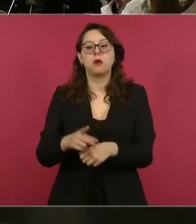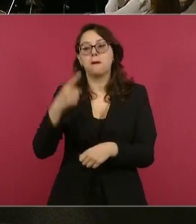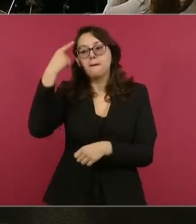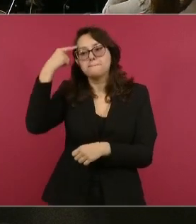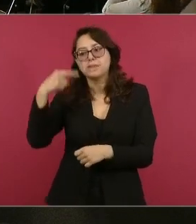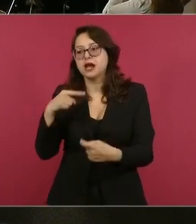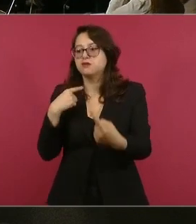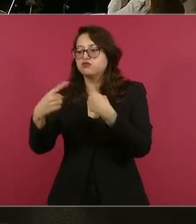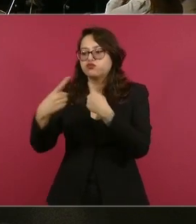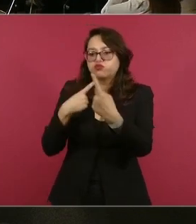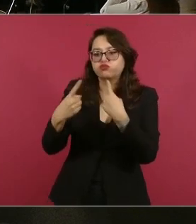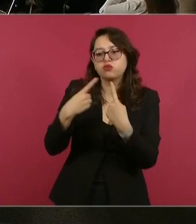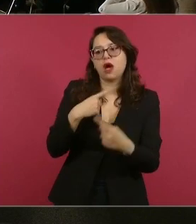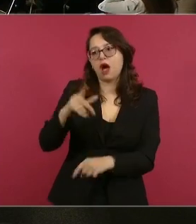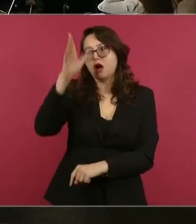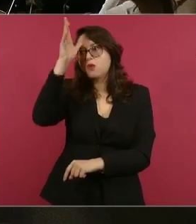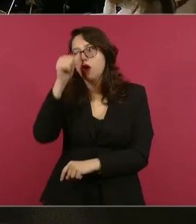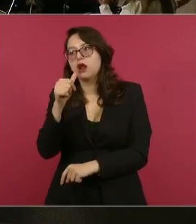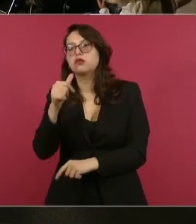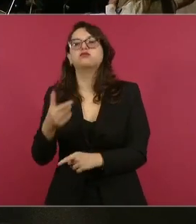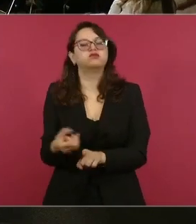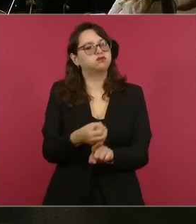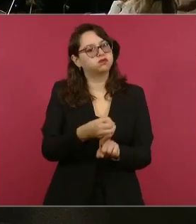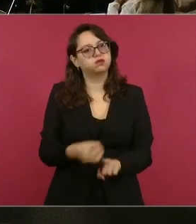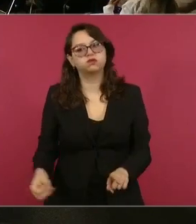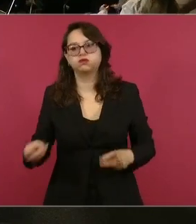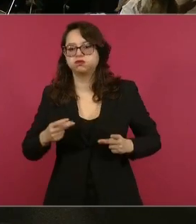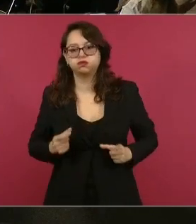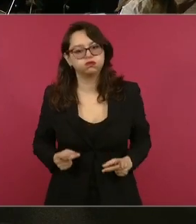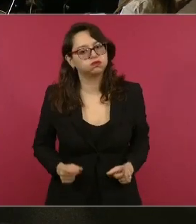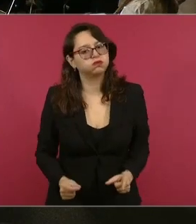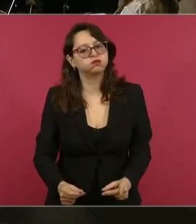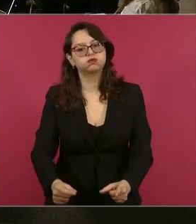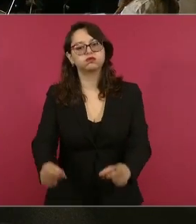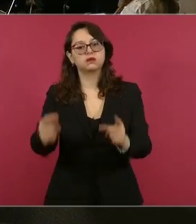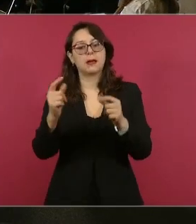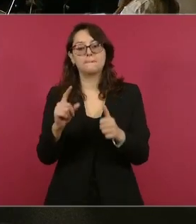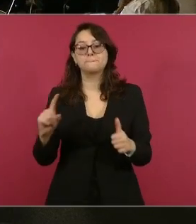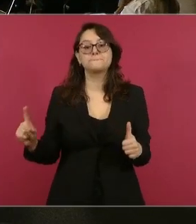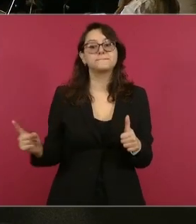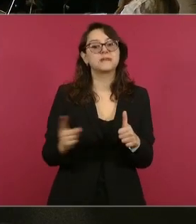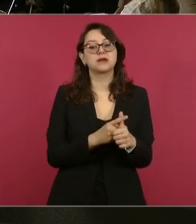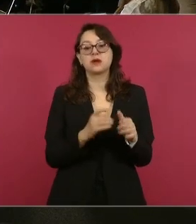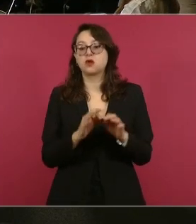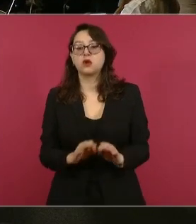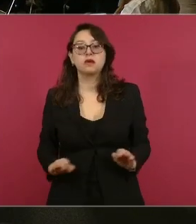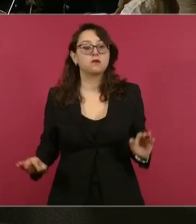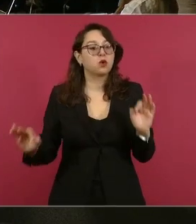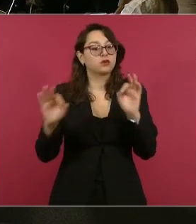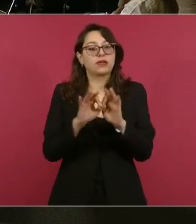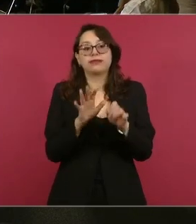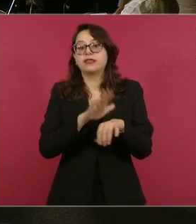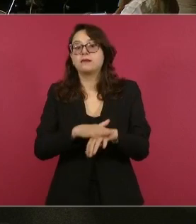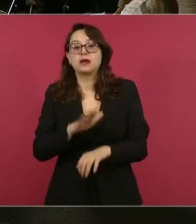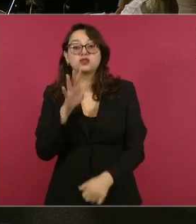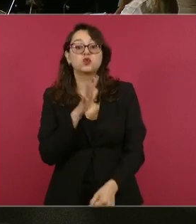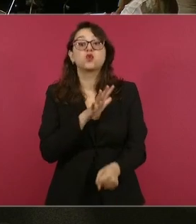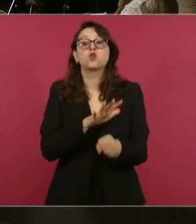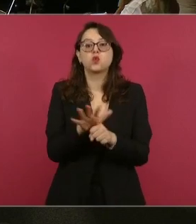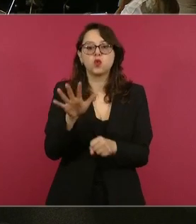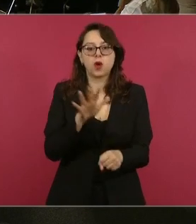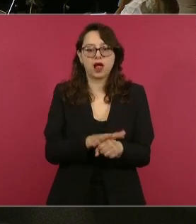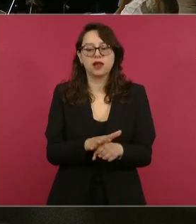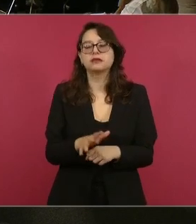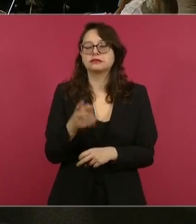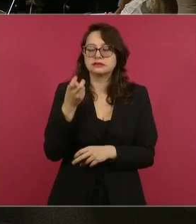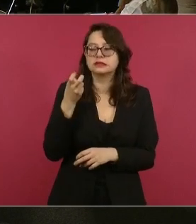avanzando en esto y determinar cuáles son los aspectos más apremiantes que se tienen que resolver. Sobre